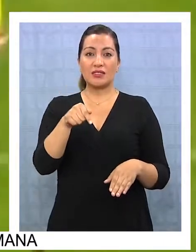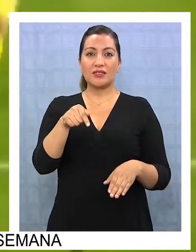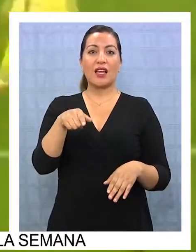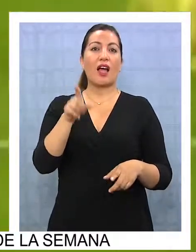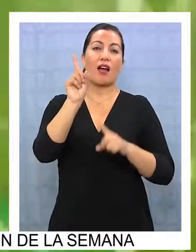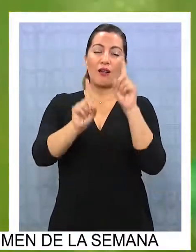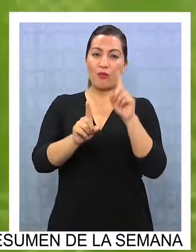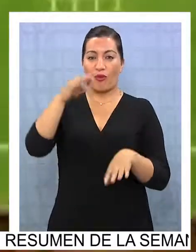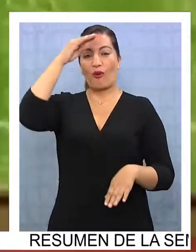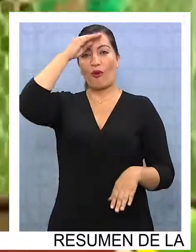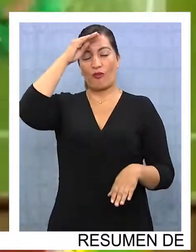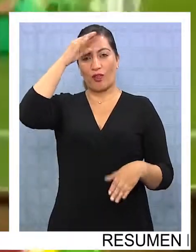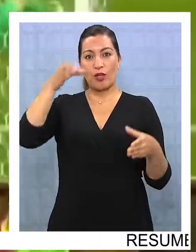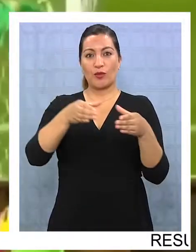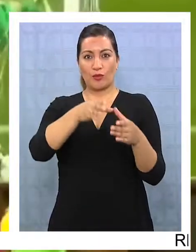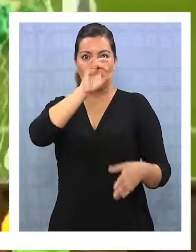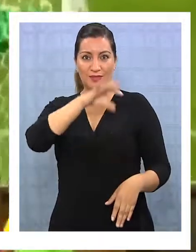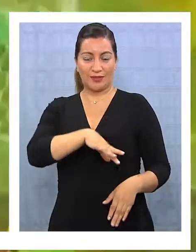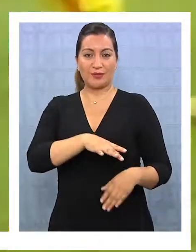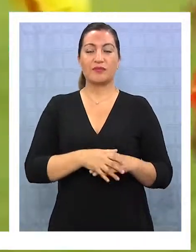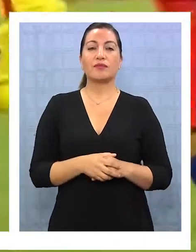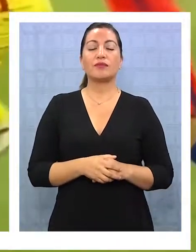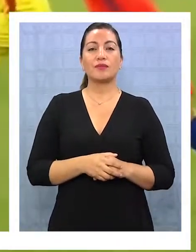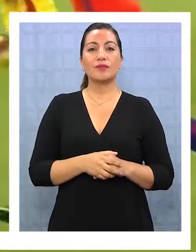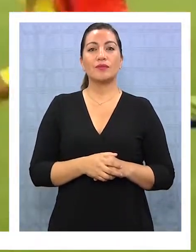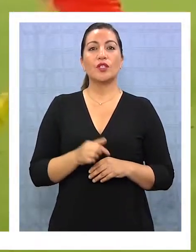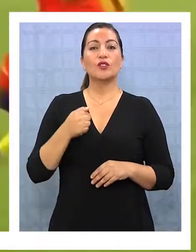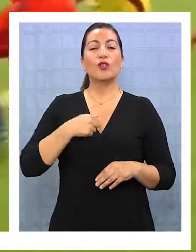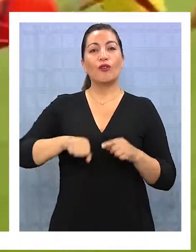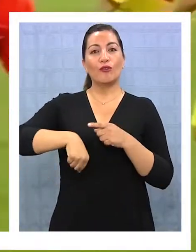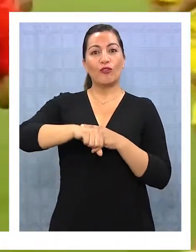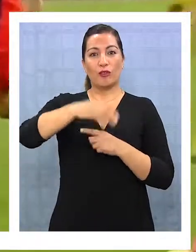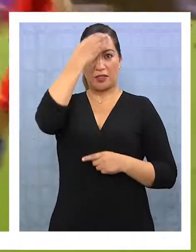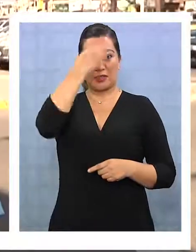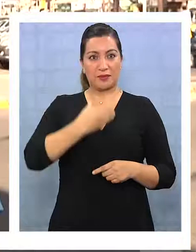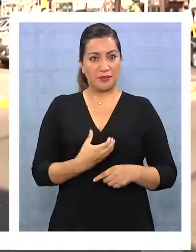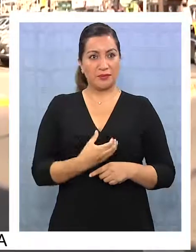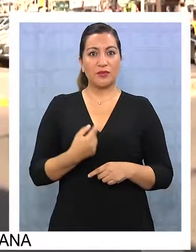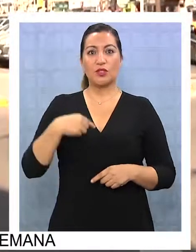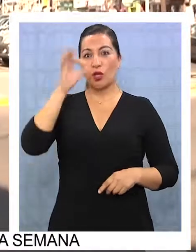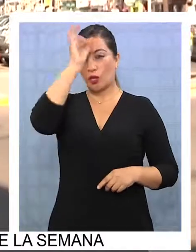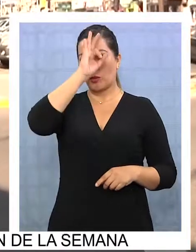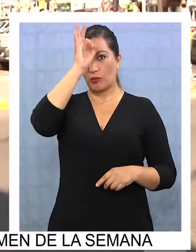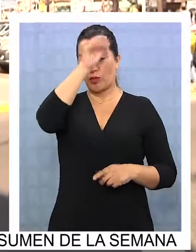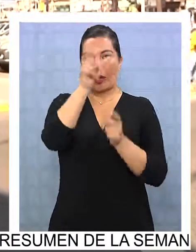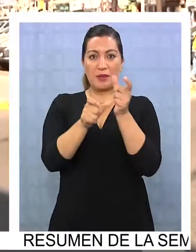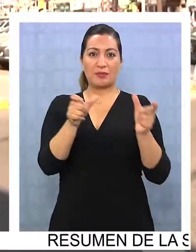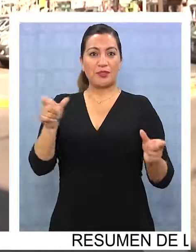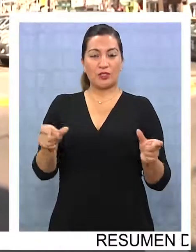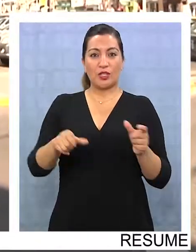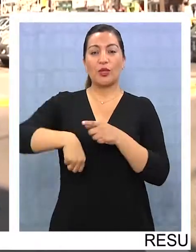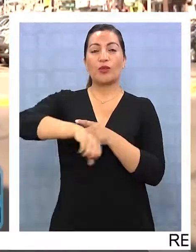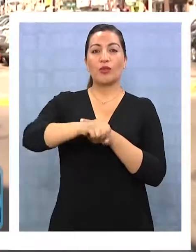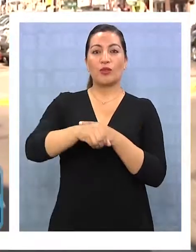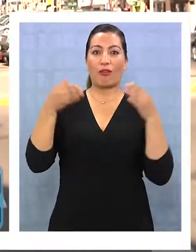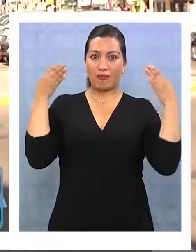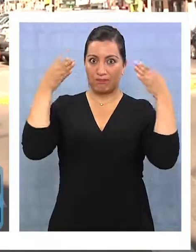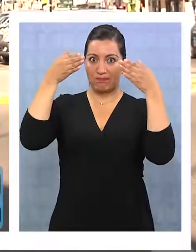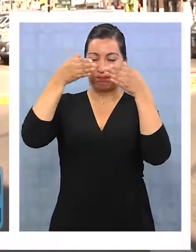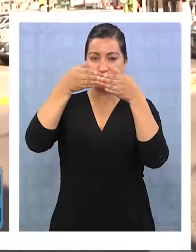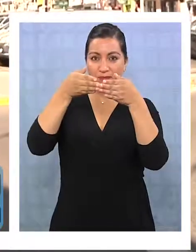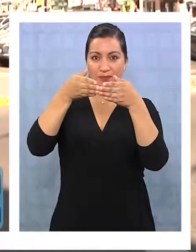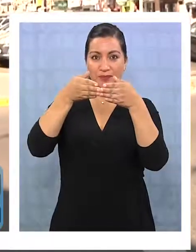hay quienes confían en el equipo. Bueno, como futbolista yo opino que los jugadores, en vez de andar concentrándose